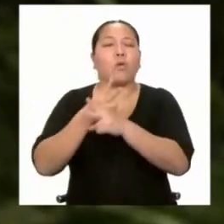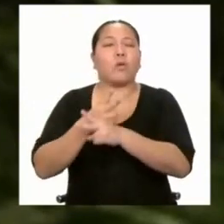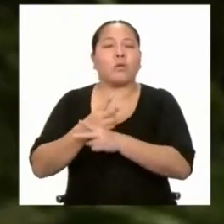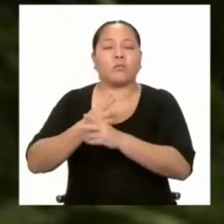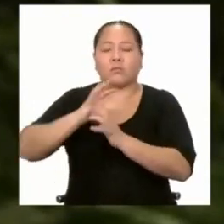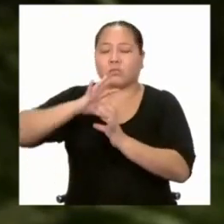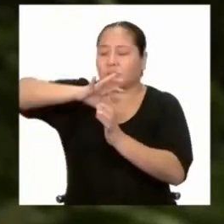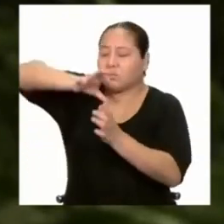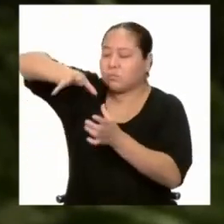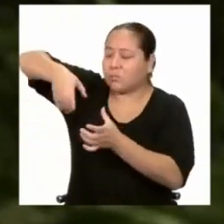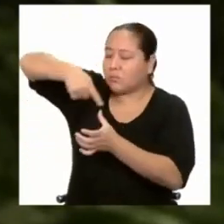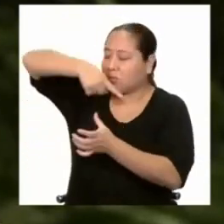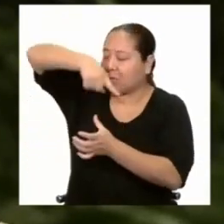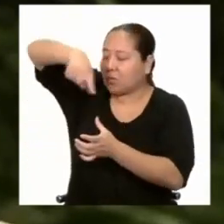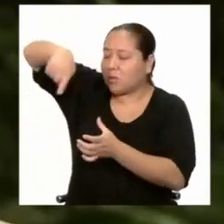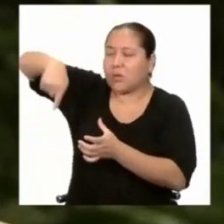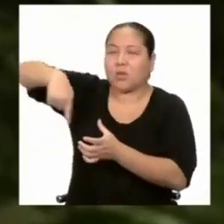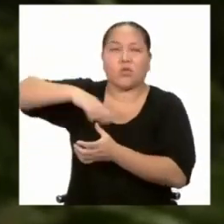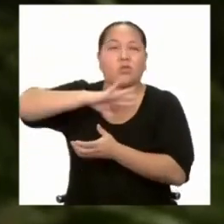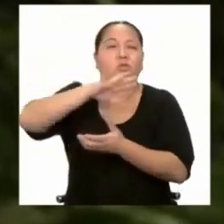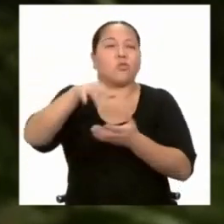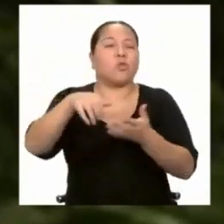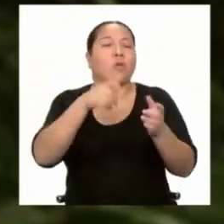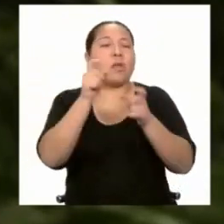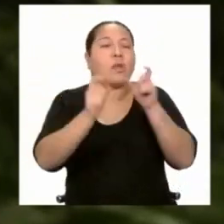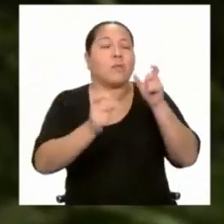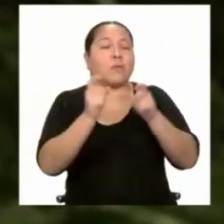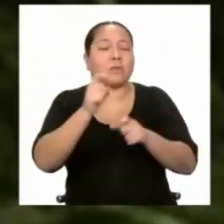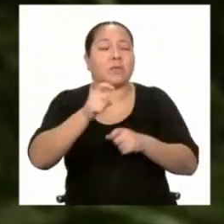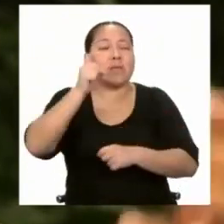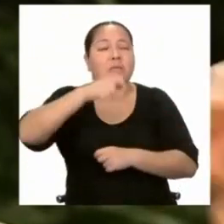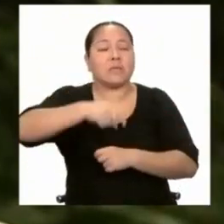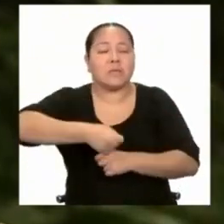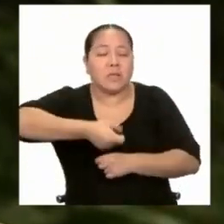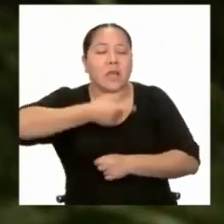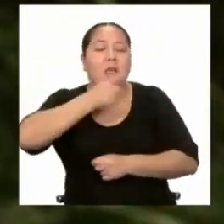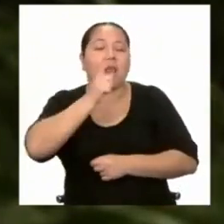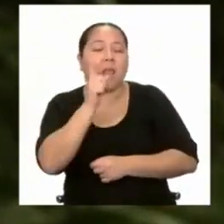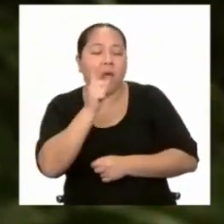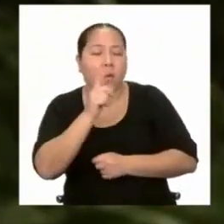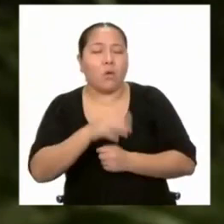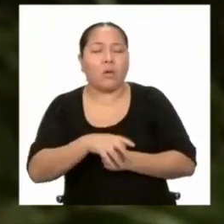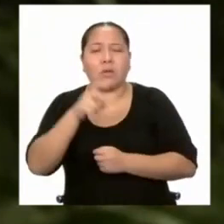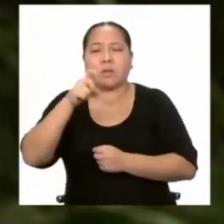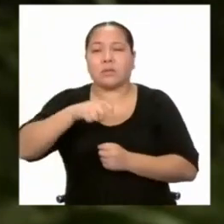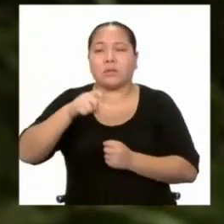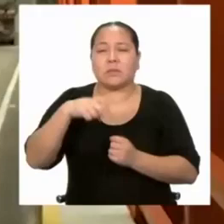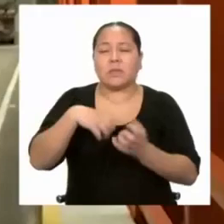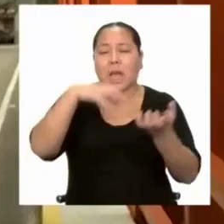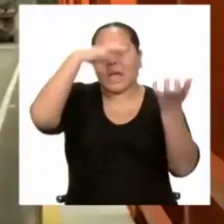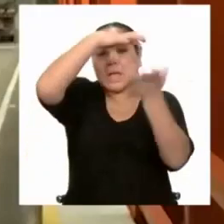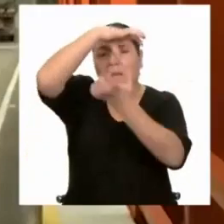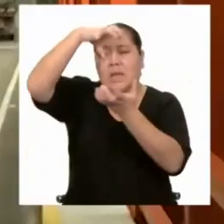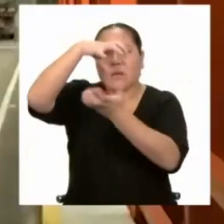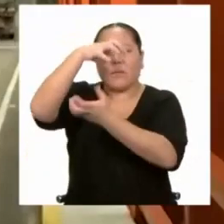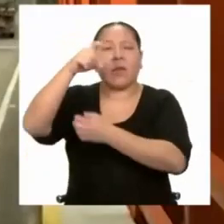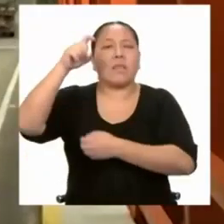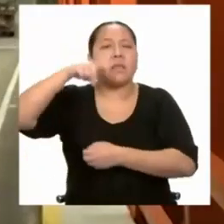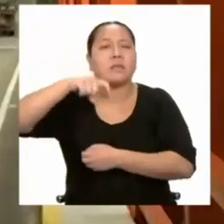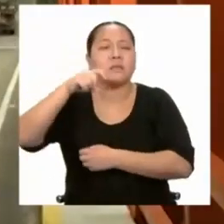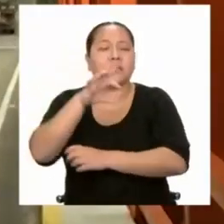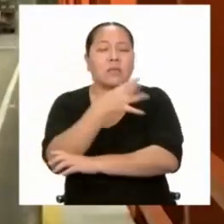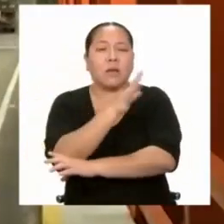planeta, toda la humanidad necesita el agua, necesita el clima, la vegetación.